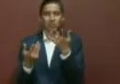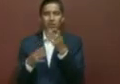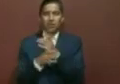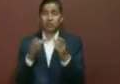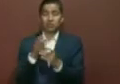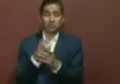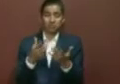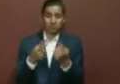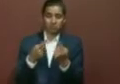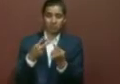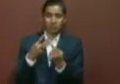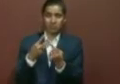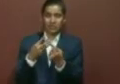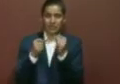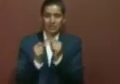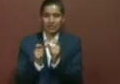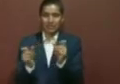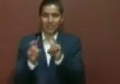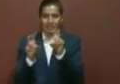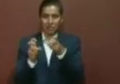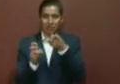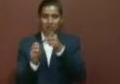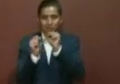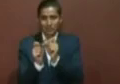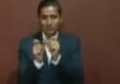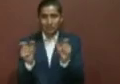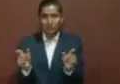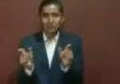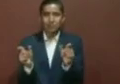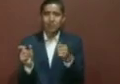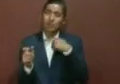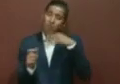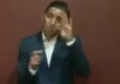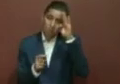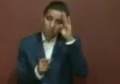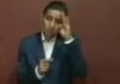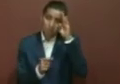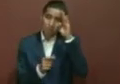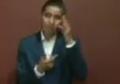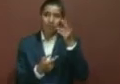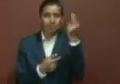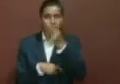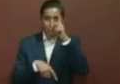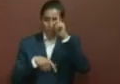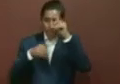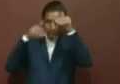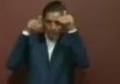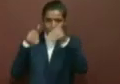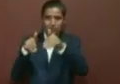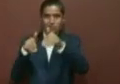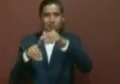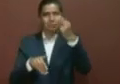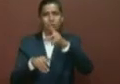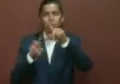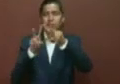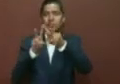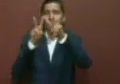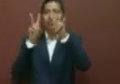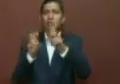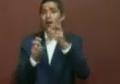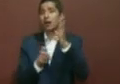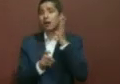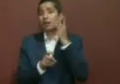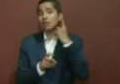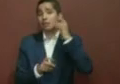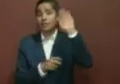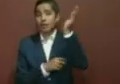la inseguridad y yo creo que más bien debiésemos enfocarnos. Un tema que yo creo que el Congreso